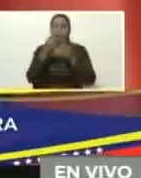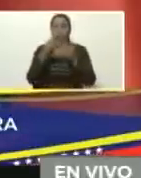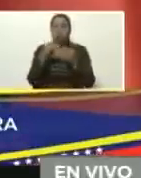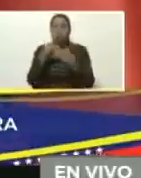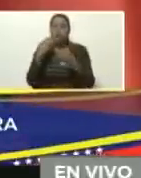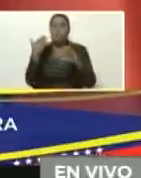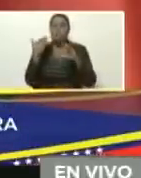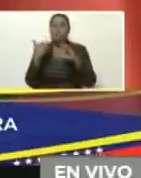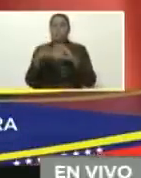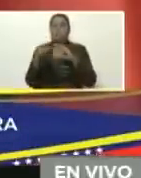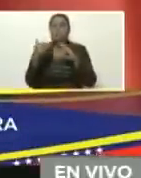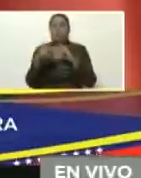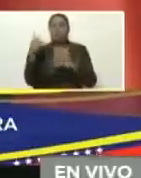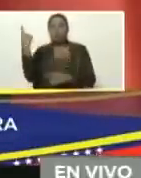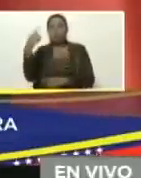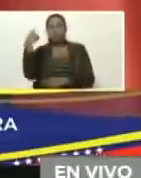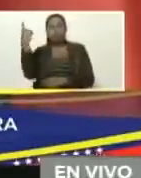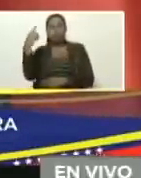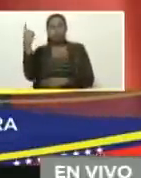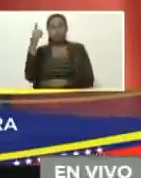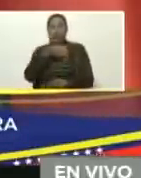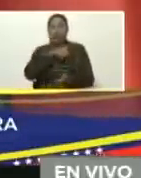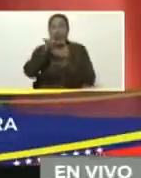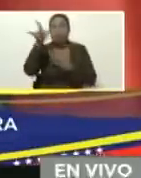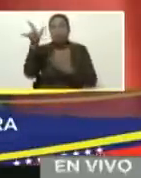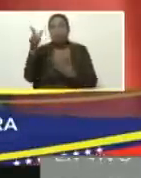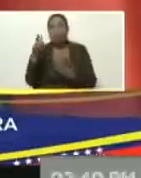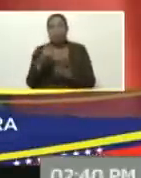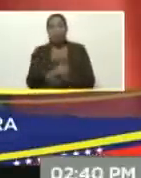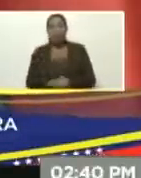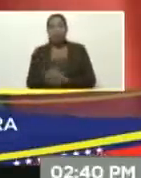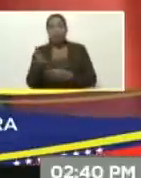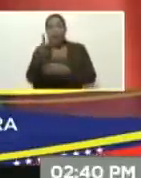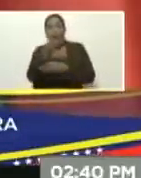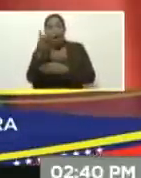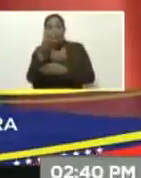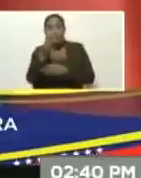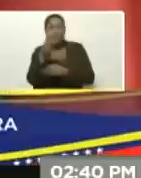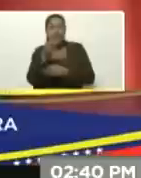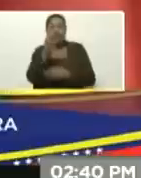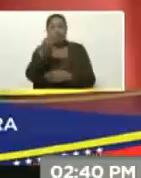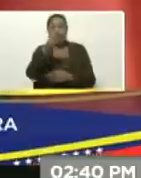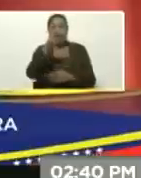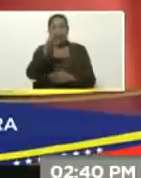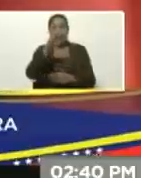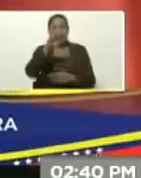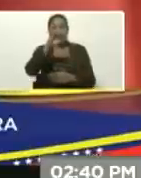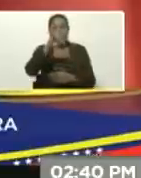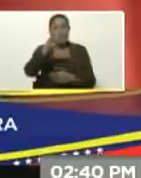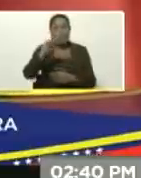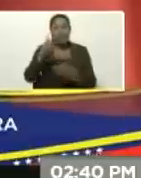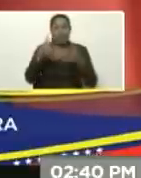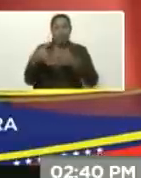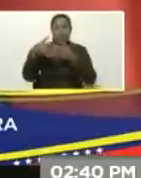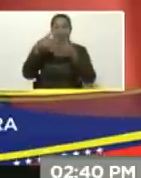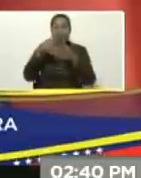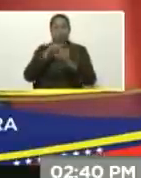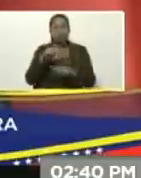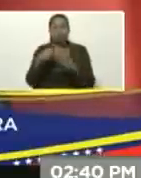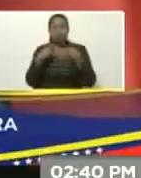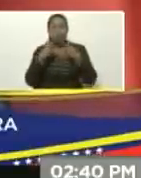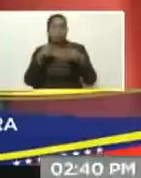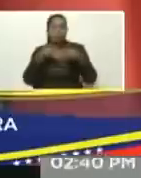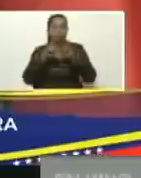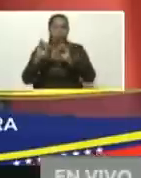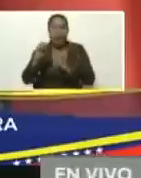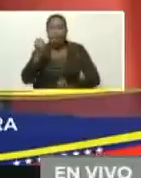enviando helicópteros, aviones, armas a Grecia. Entonces, en Estados Unidos también